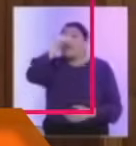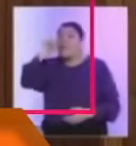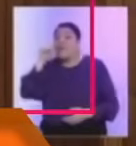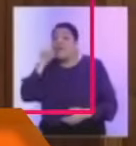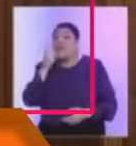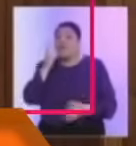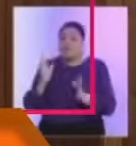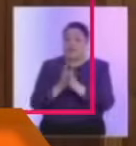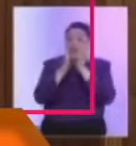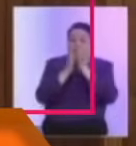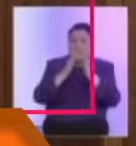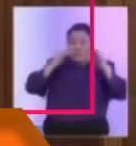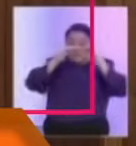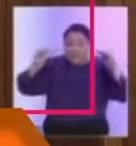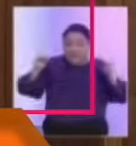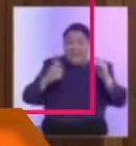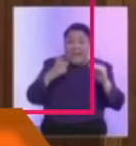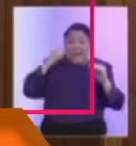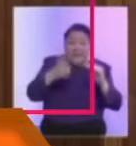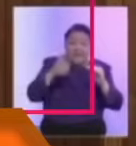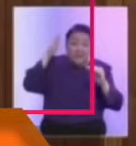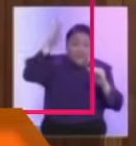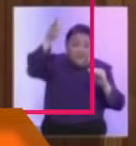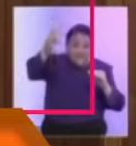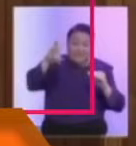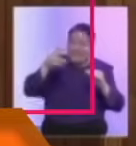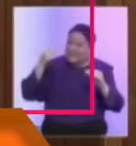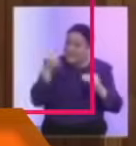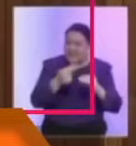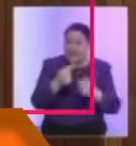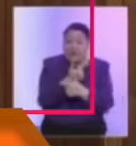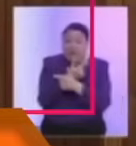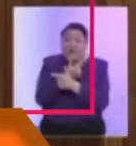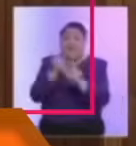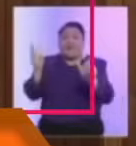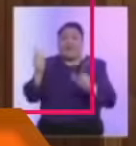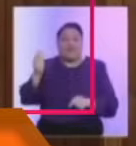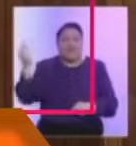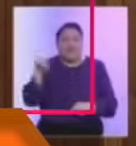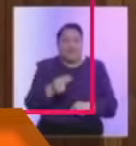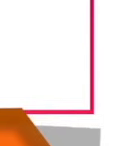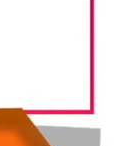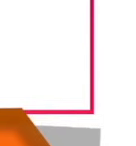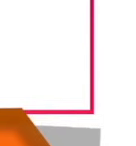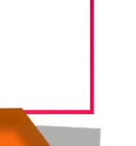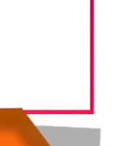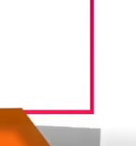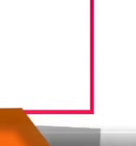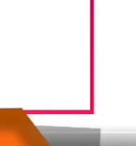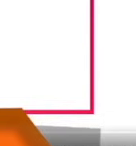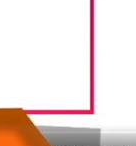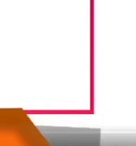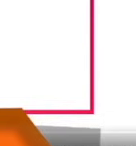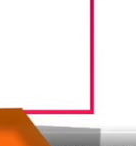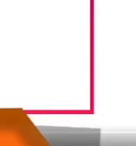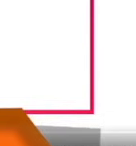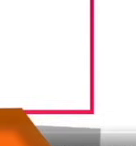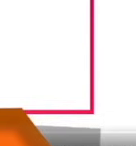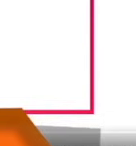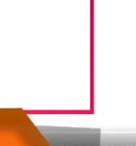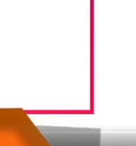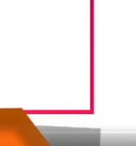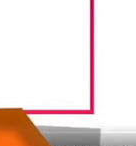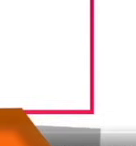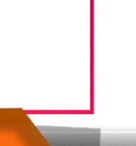destino de la humanidad La Libertad su brazo indestructible y Bueno aquí